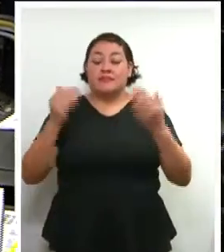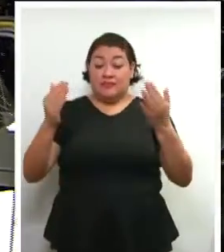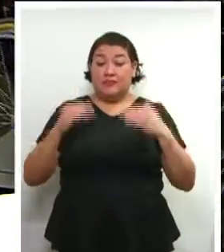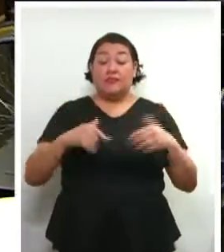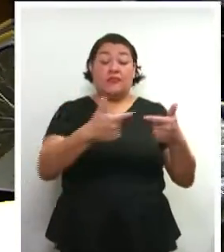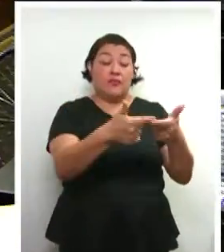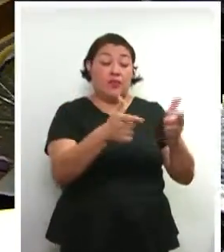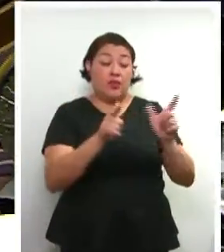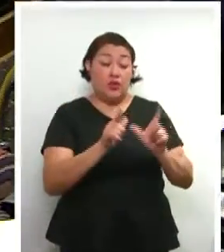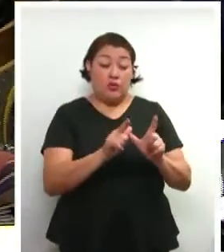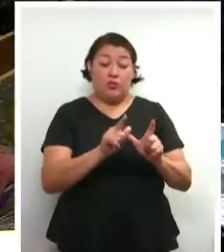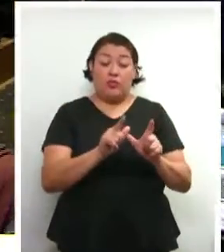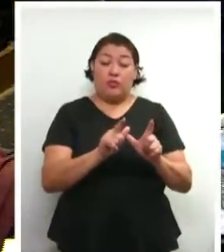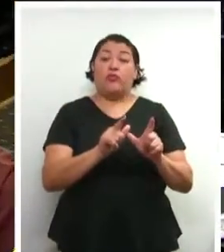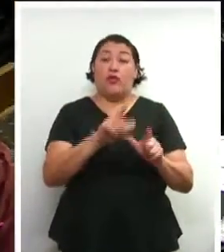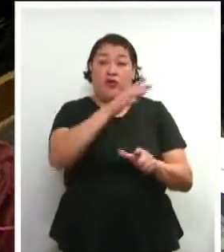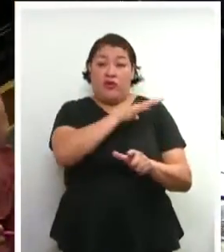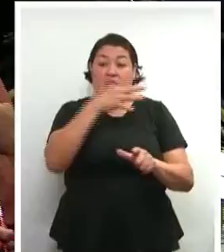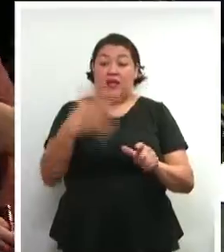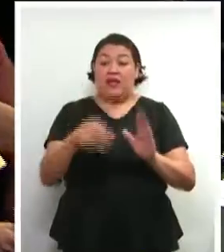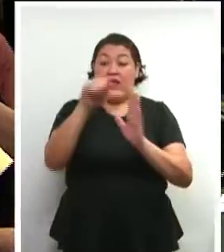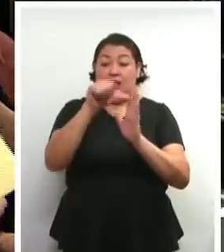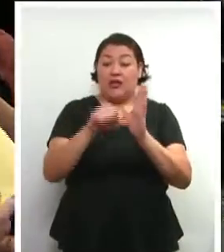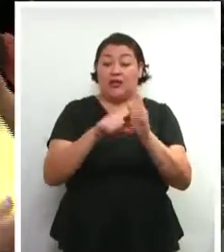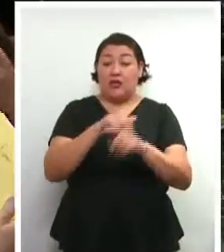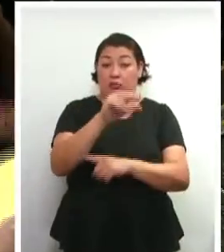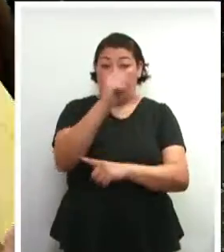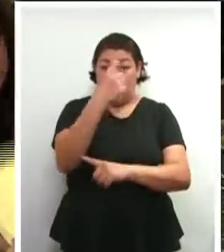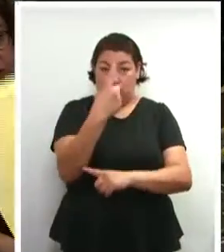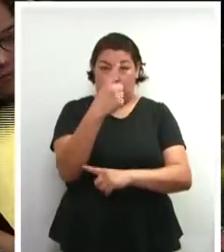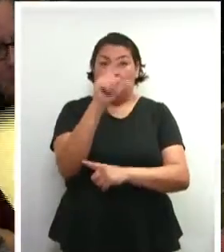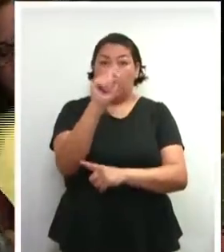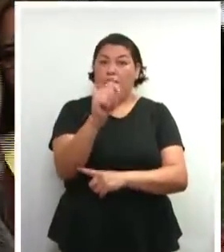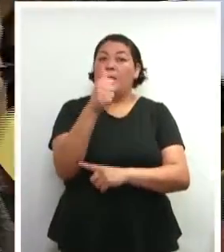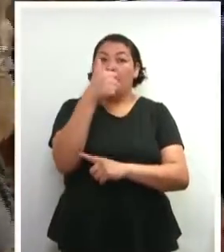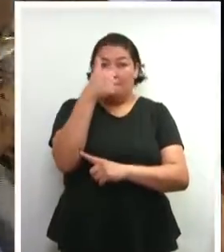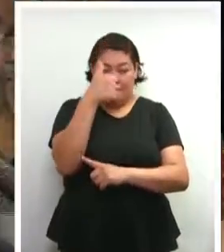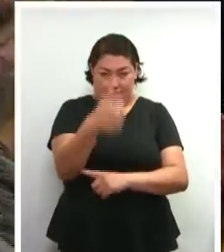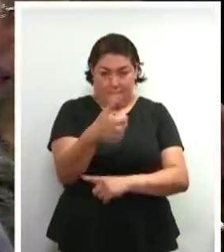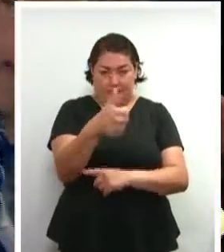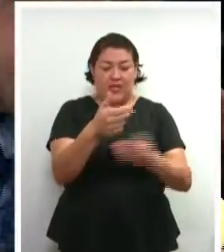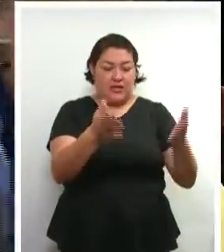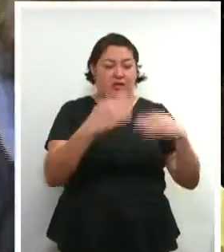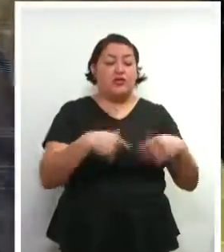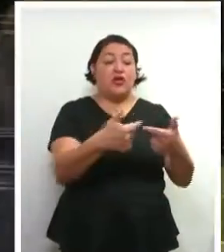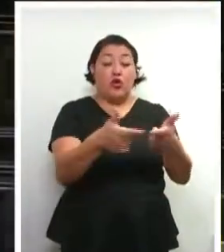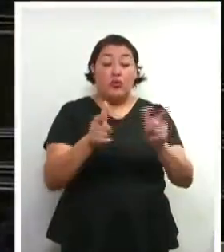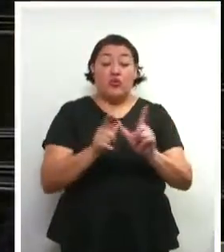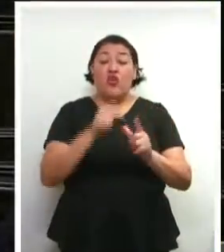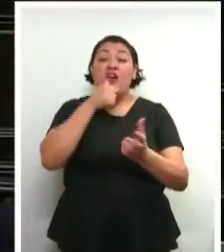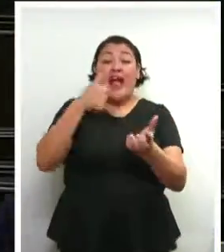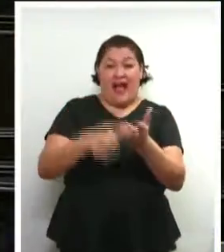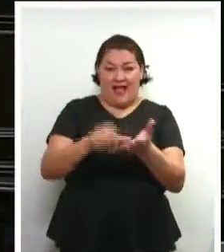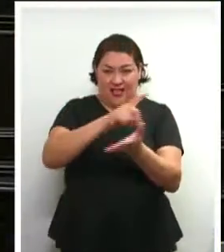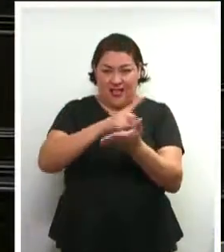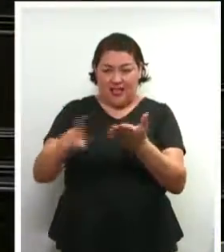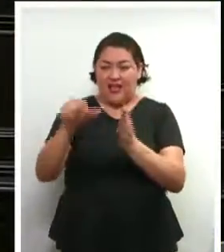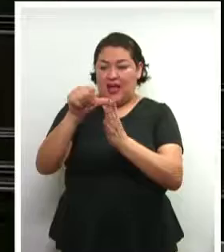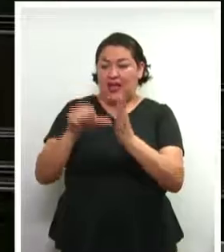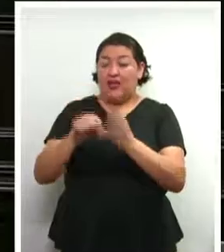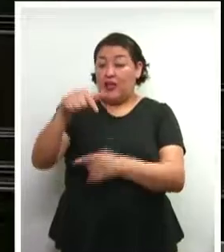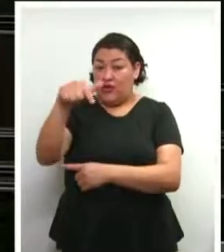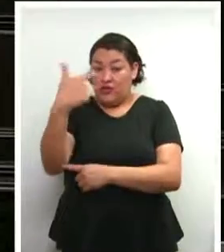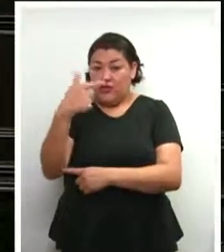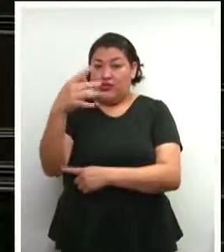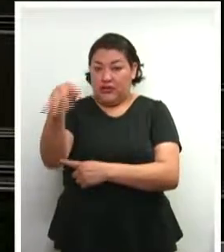Comisión de Principios Generales los artículos 1 y 26, a la Comisión de Carta de Derechos los artículos 12